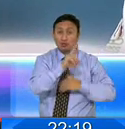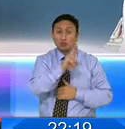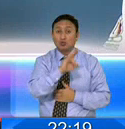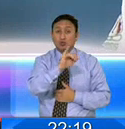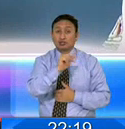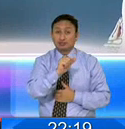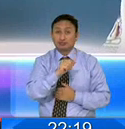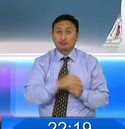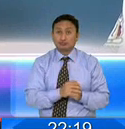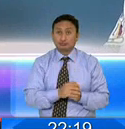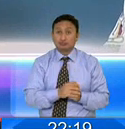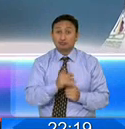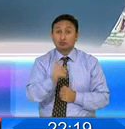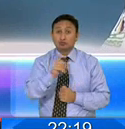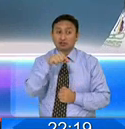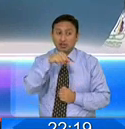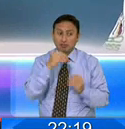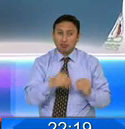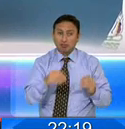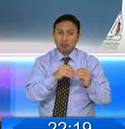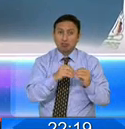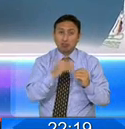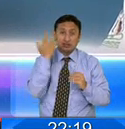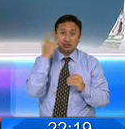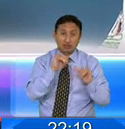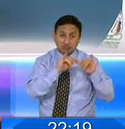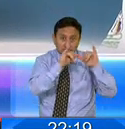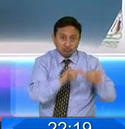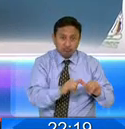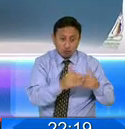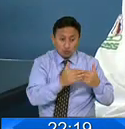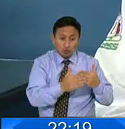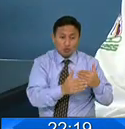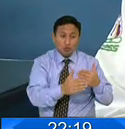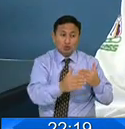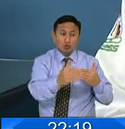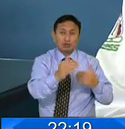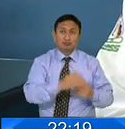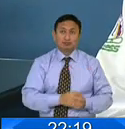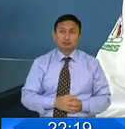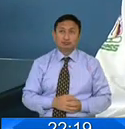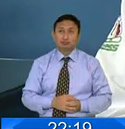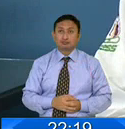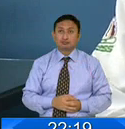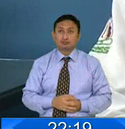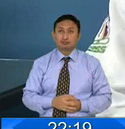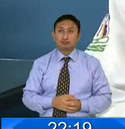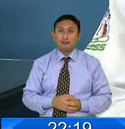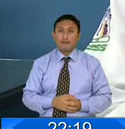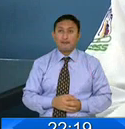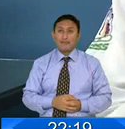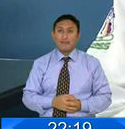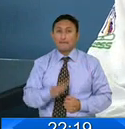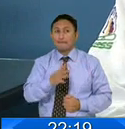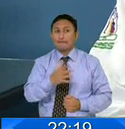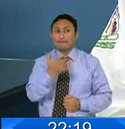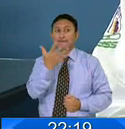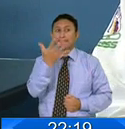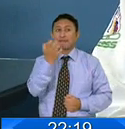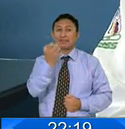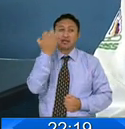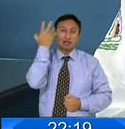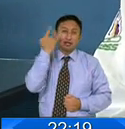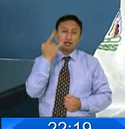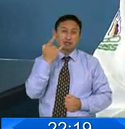intensiva demanda ya de más días de permanencia de estancia promedio. Teníamos alrededor de 15